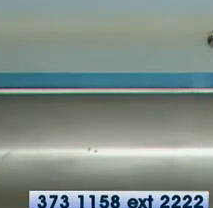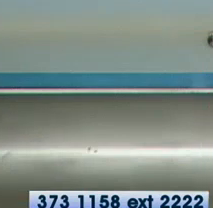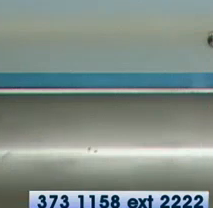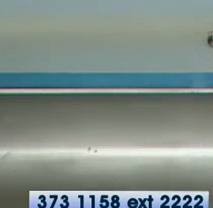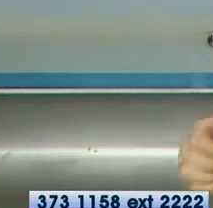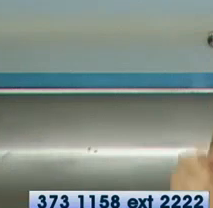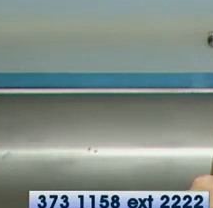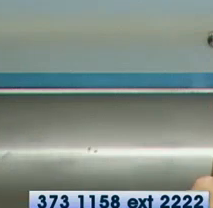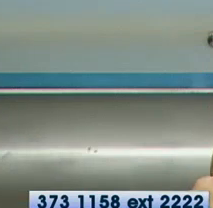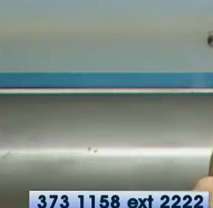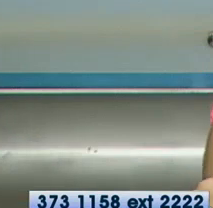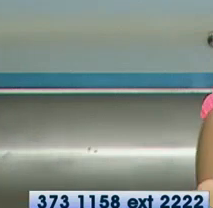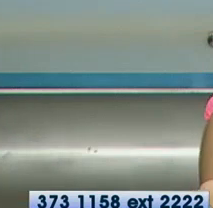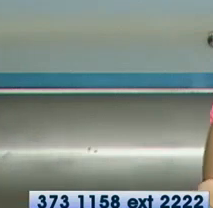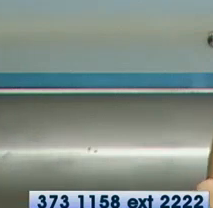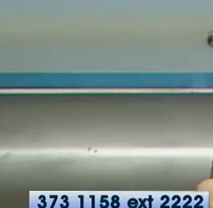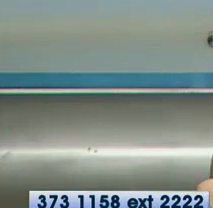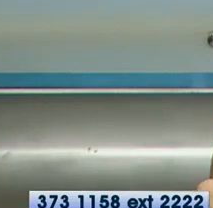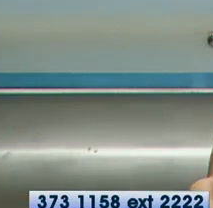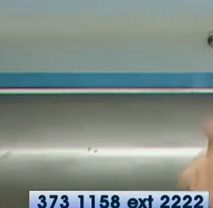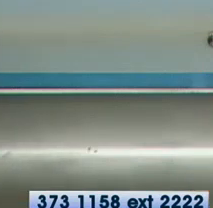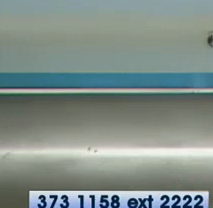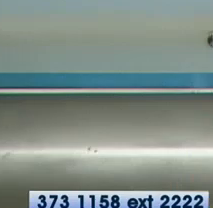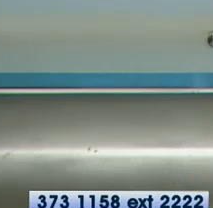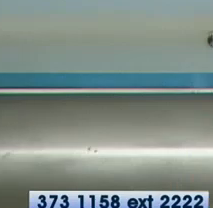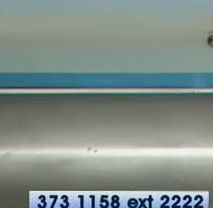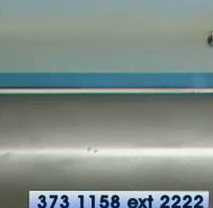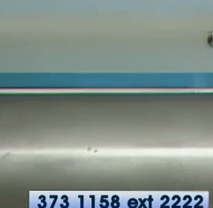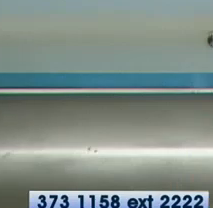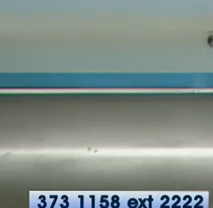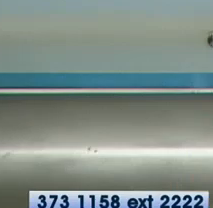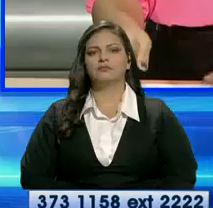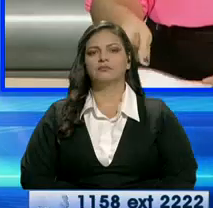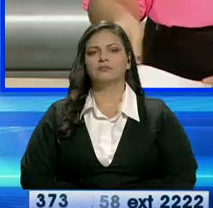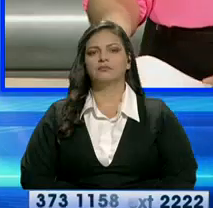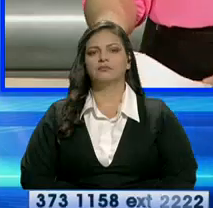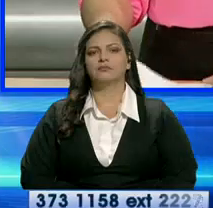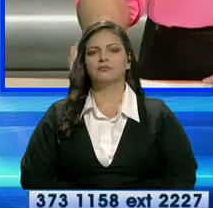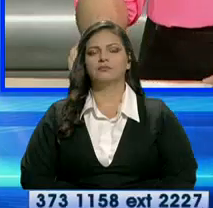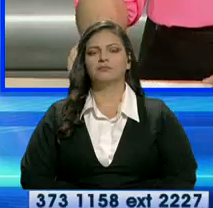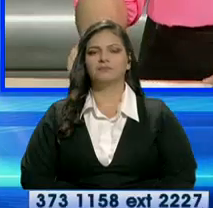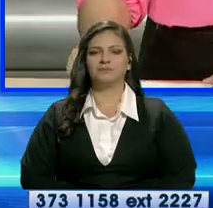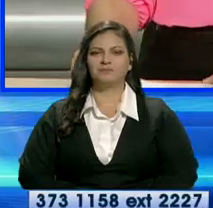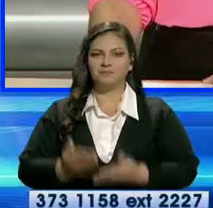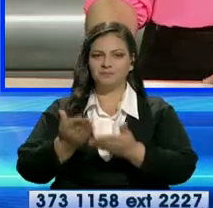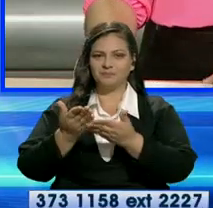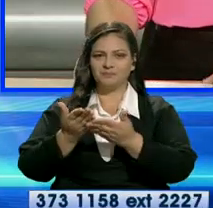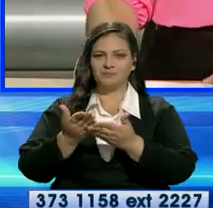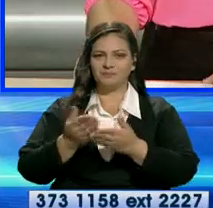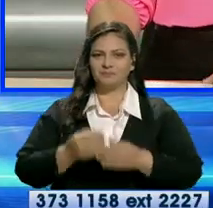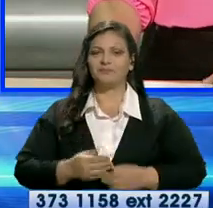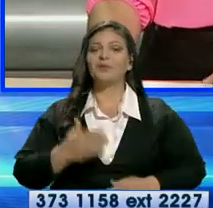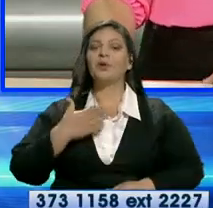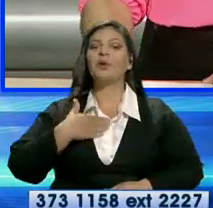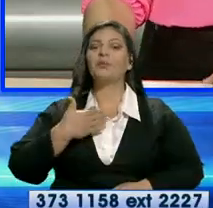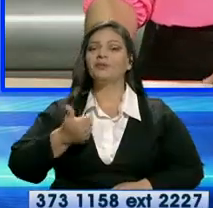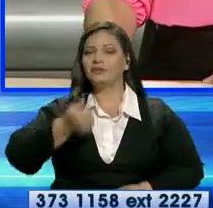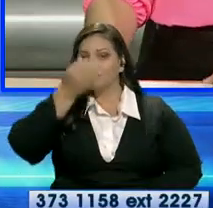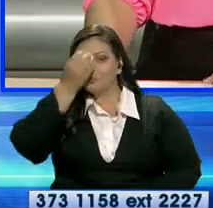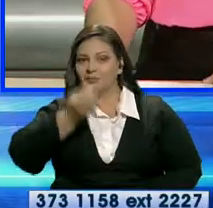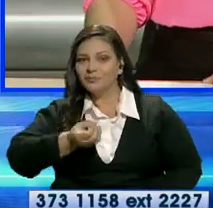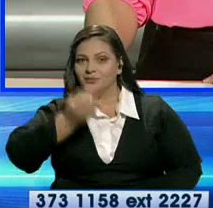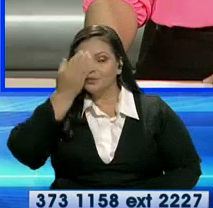con todas las mamitas que ya están haciendo fila para recibir esos lentes. Adelante, Hugo. Bueno, listos. ¿Cómo estás? Como buen siempre, día.